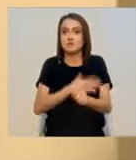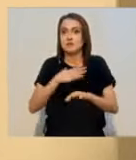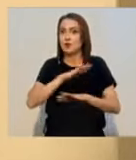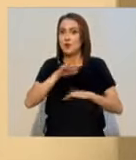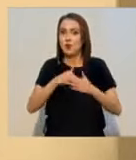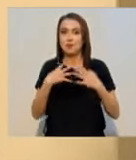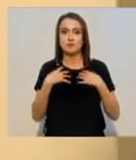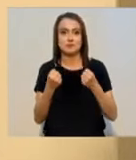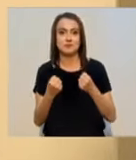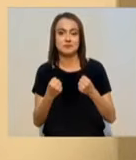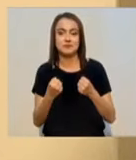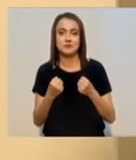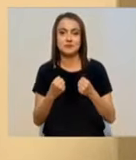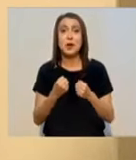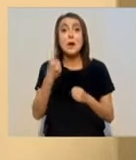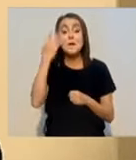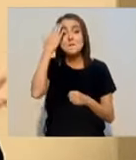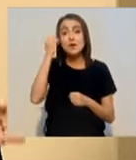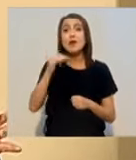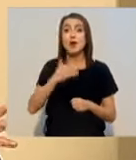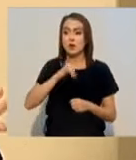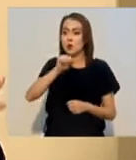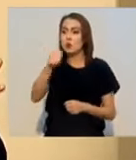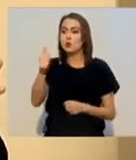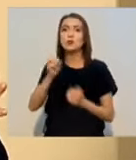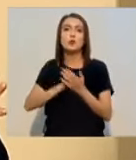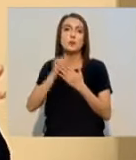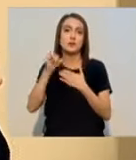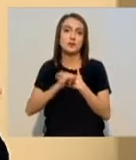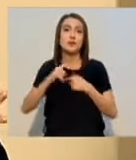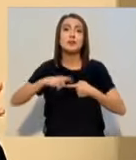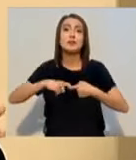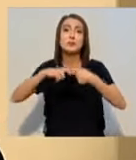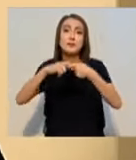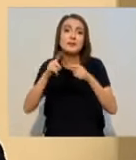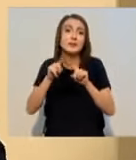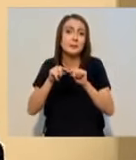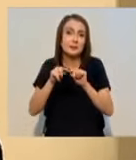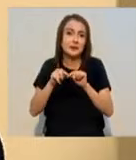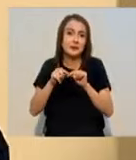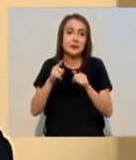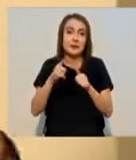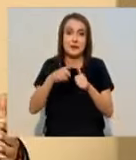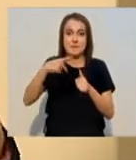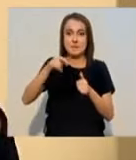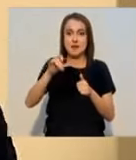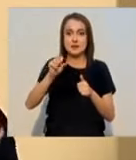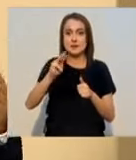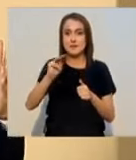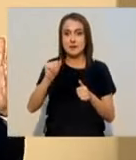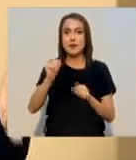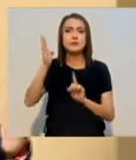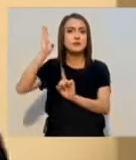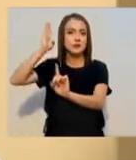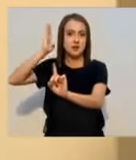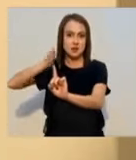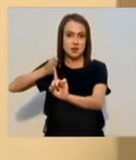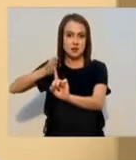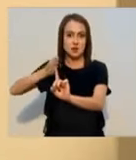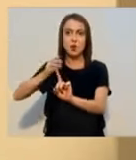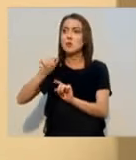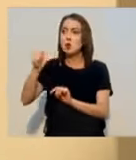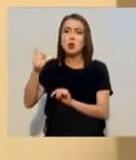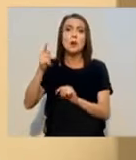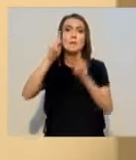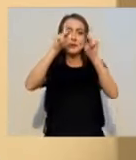plasma convaleciente, porque hay otros proyectos que dependen de tener plasma. Primero, el plasma convaleciente directo que va de un paciente a